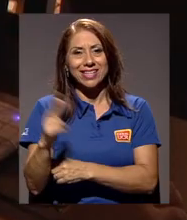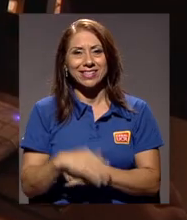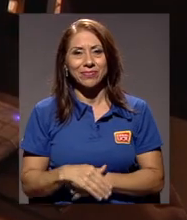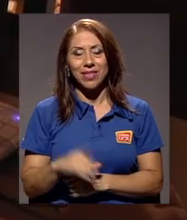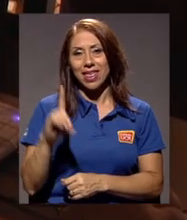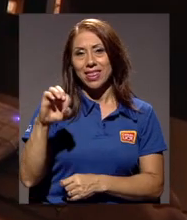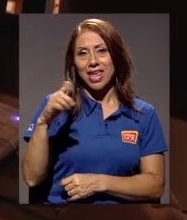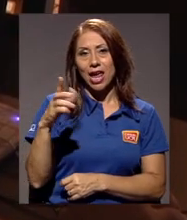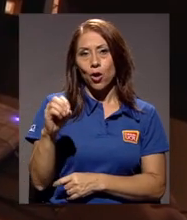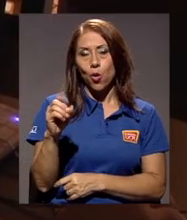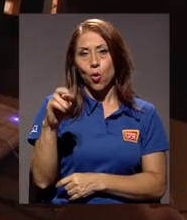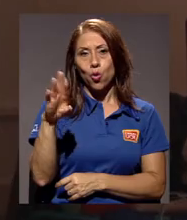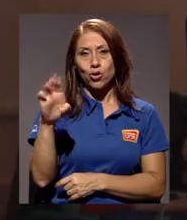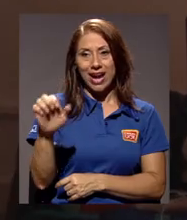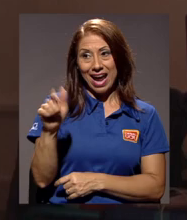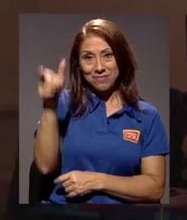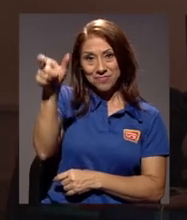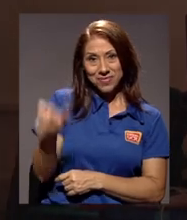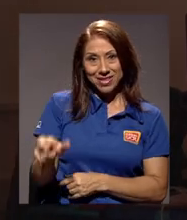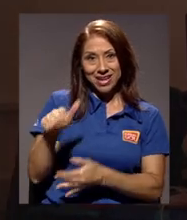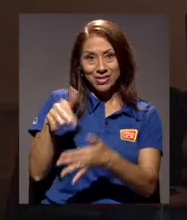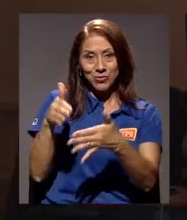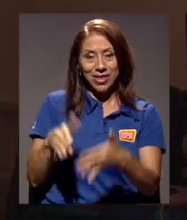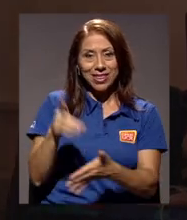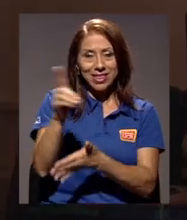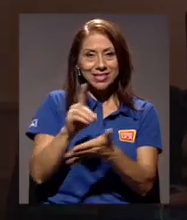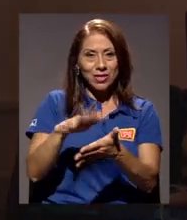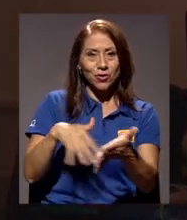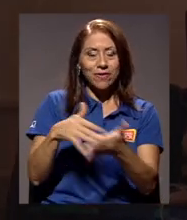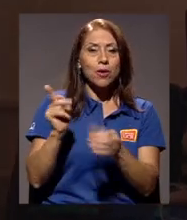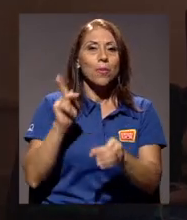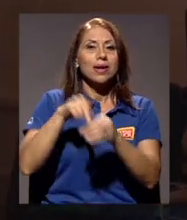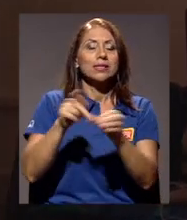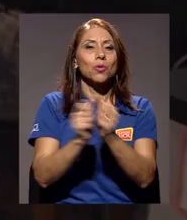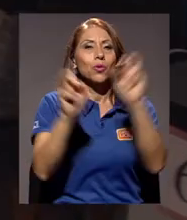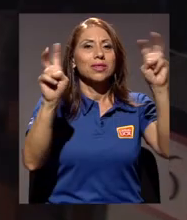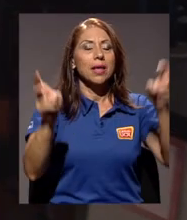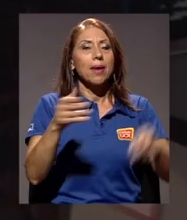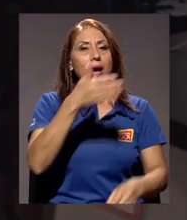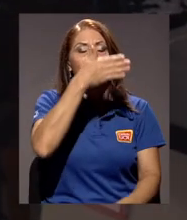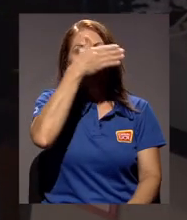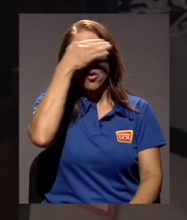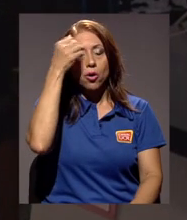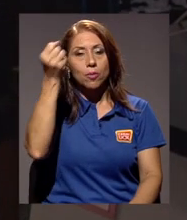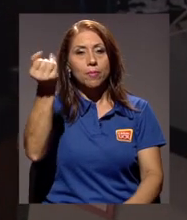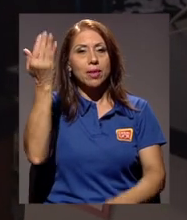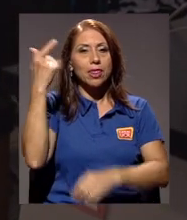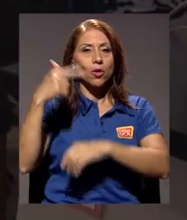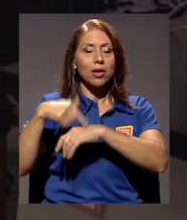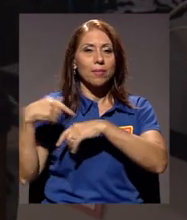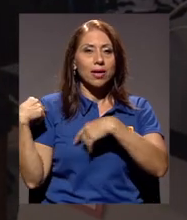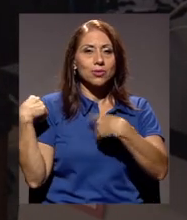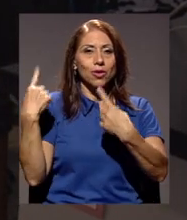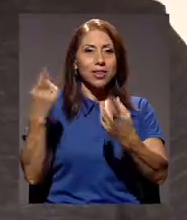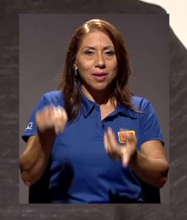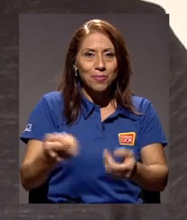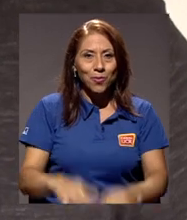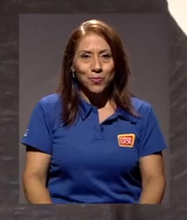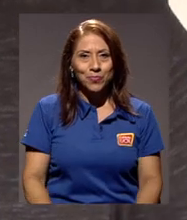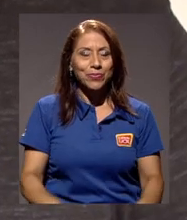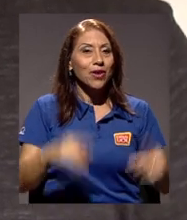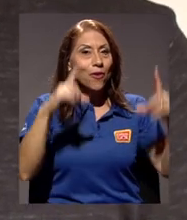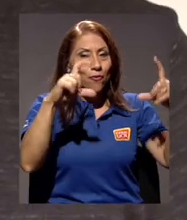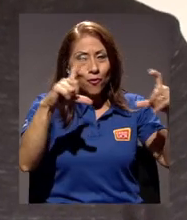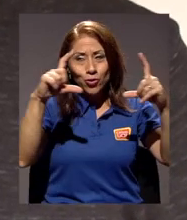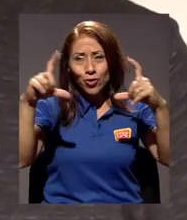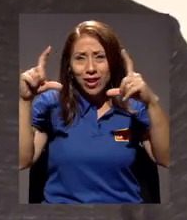Diego Correa, estudiante de diseño gráfico, participó con el tema El olvido y el paso del tiempo. Las fotografías, que